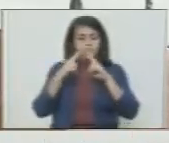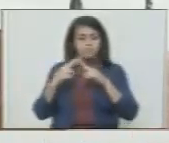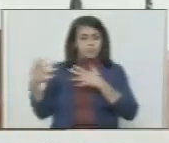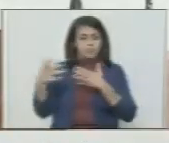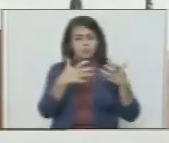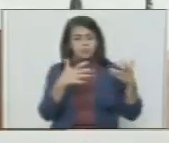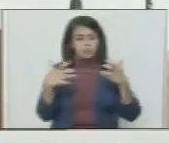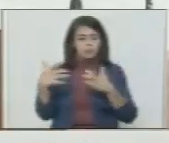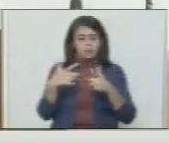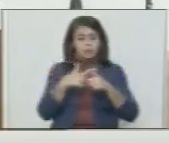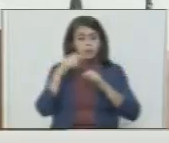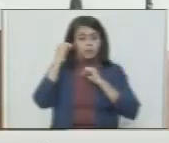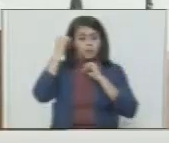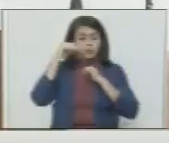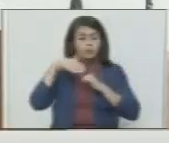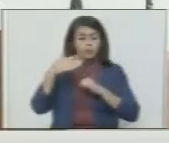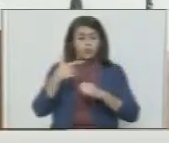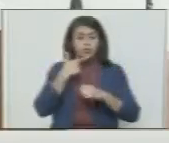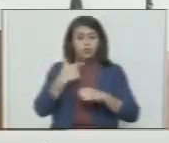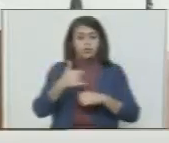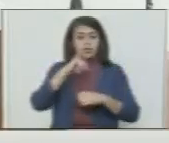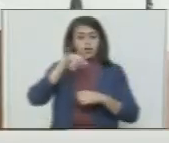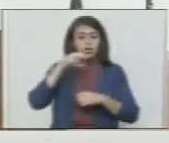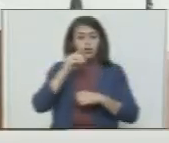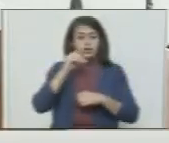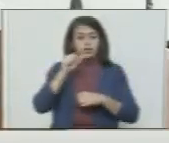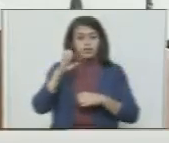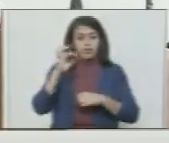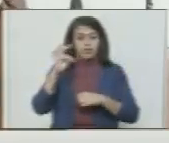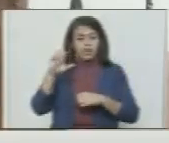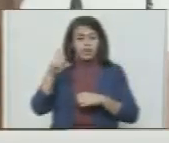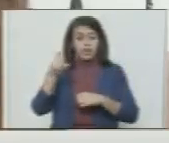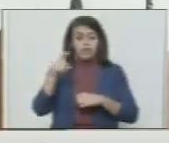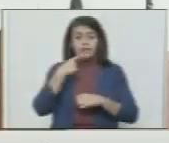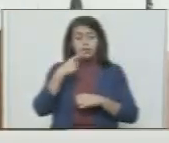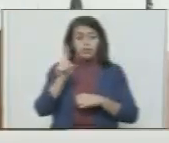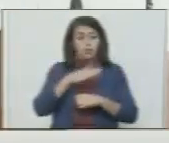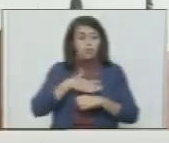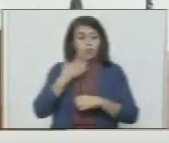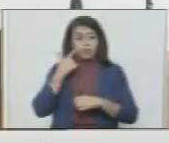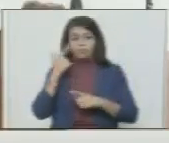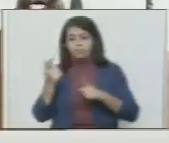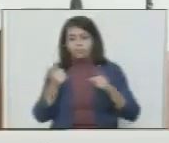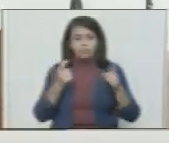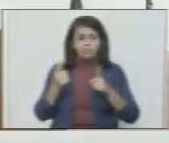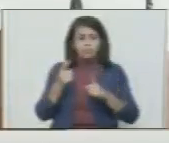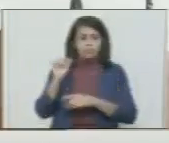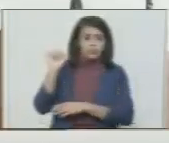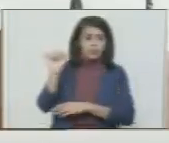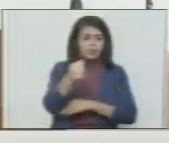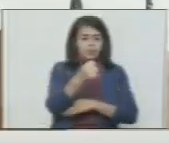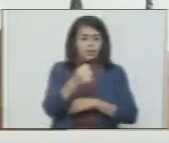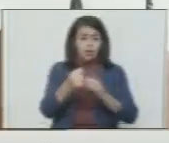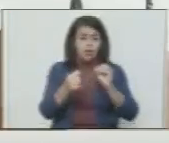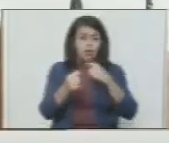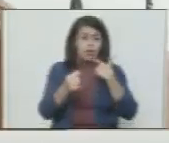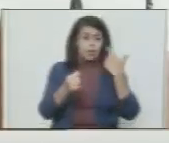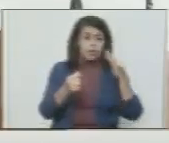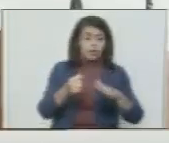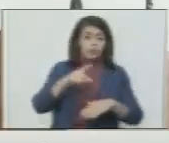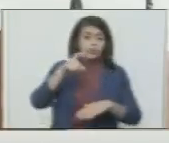desconocidos en la batalla de la victoria, cuando José Félix Rivas nos dijo: no podemos optar entre vencer